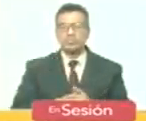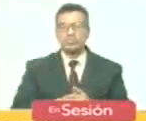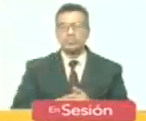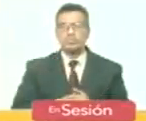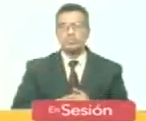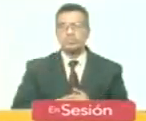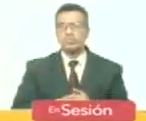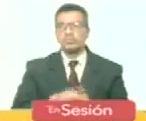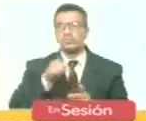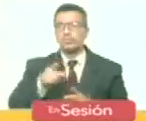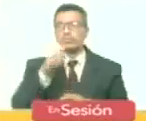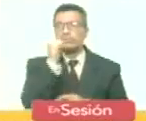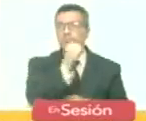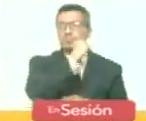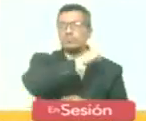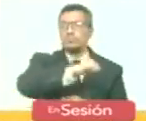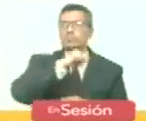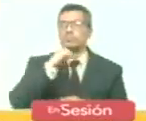de estos asesinos